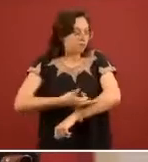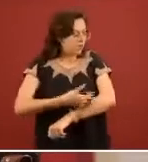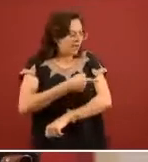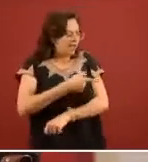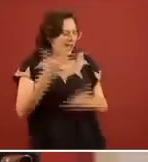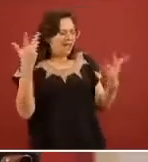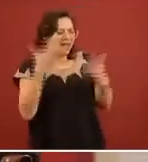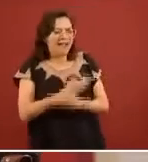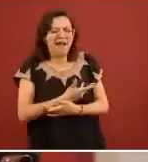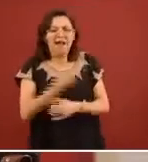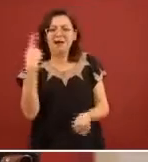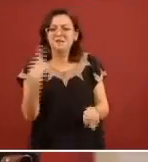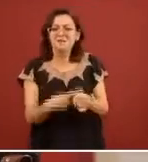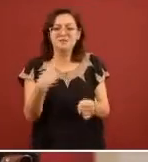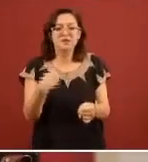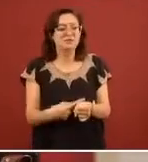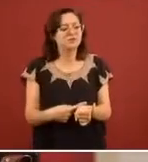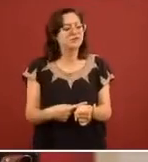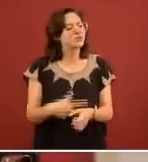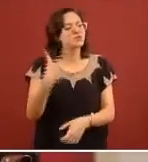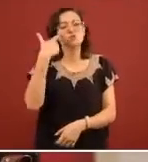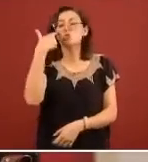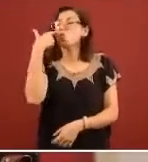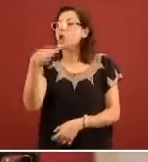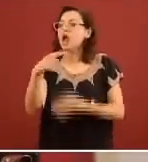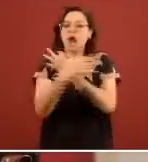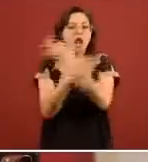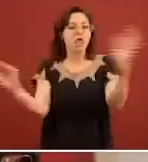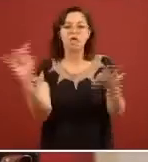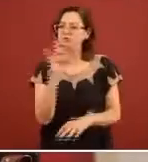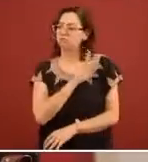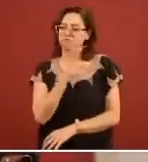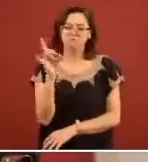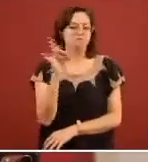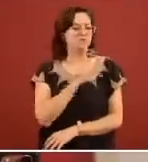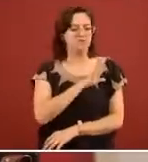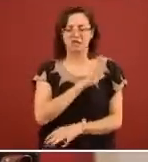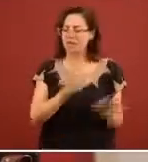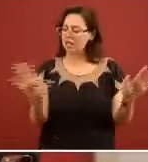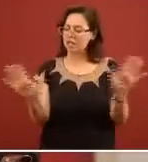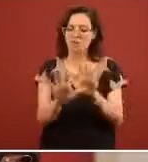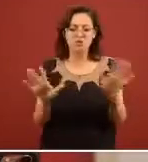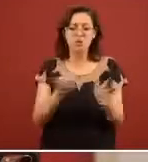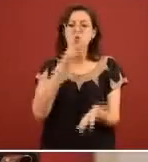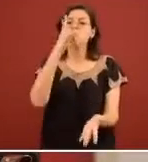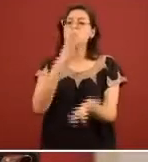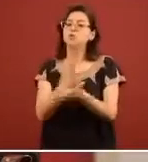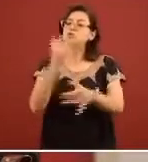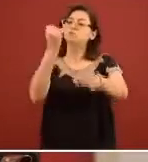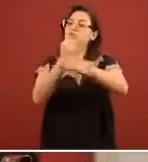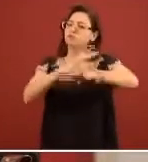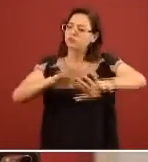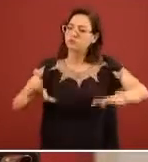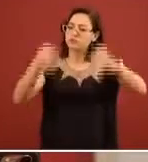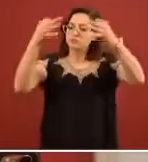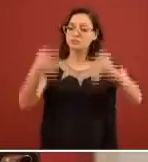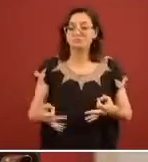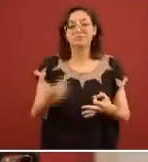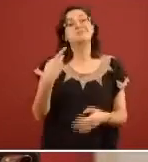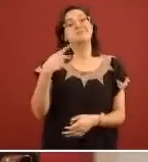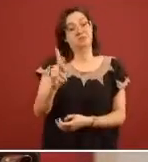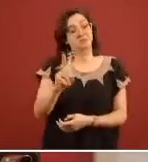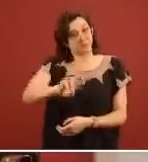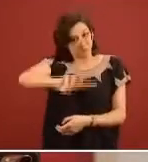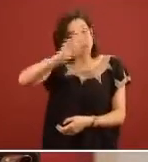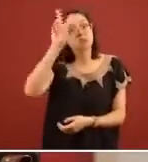familia. No hemos querido alarmar a la población, lo que hemos querido es dar a conocer la información como es, pero esta es parte